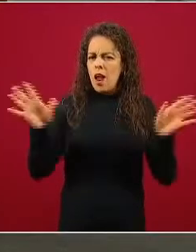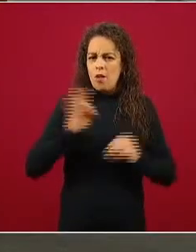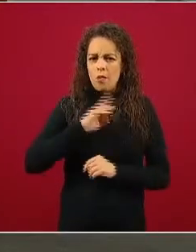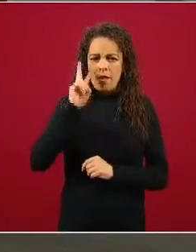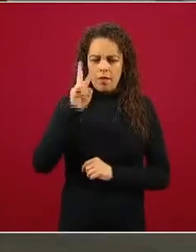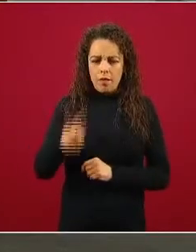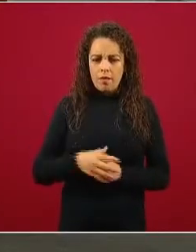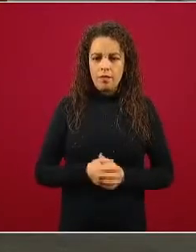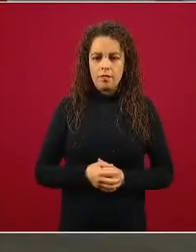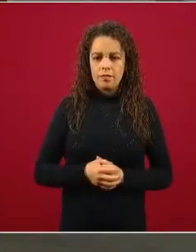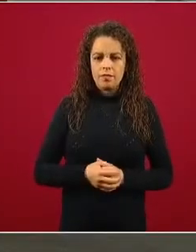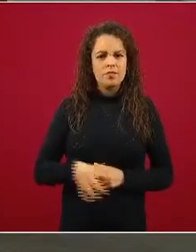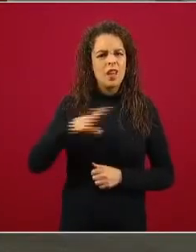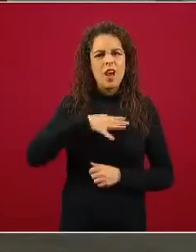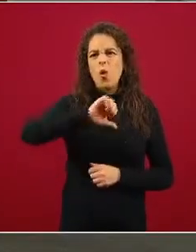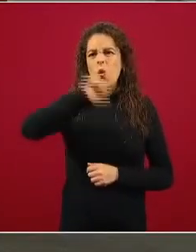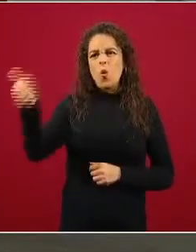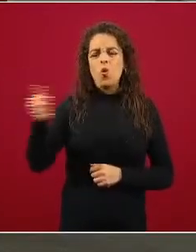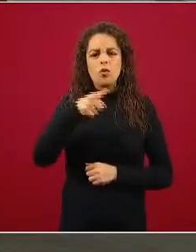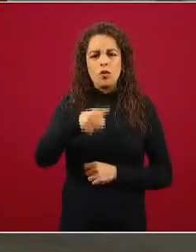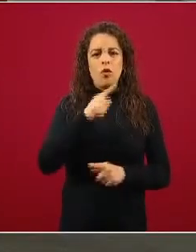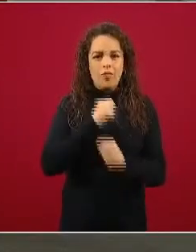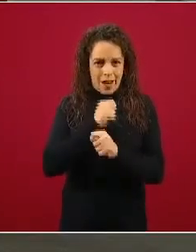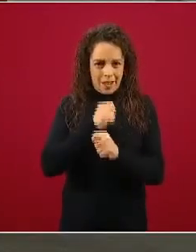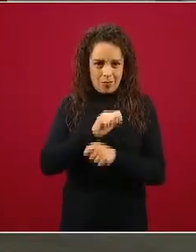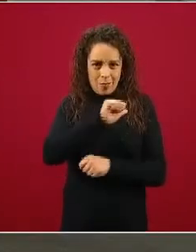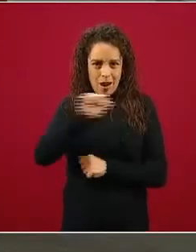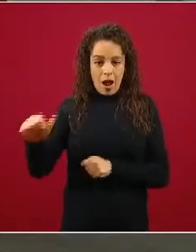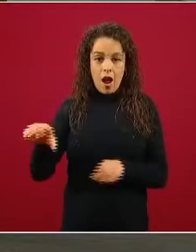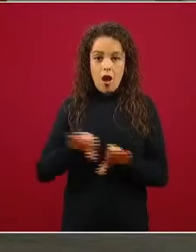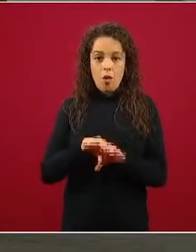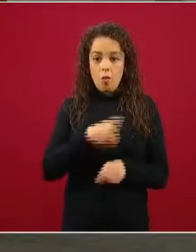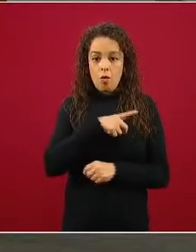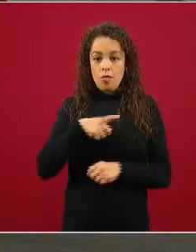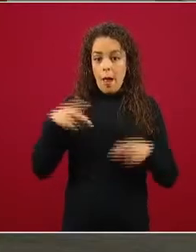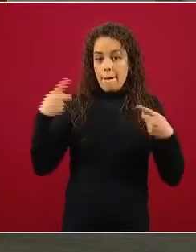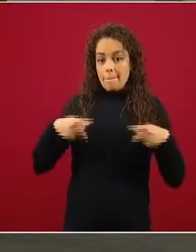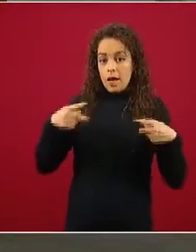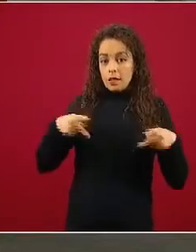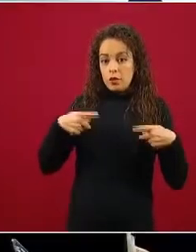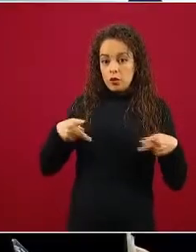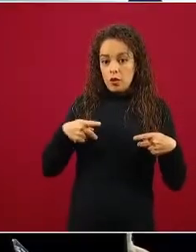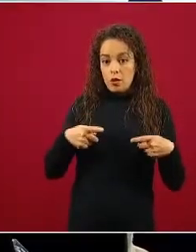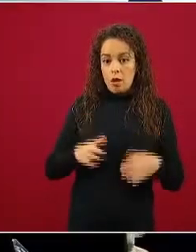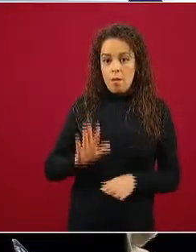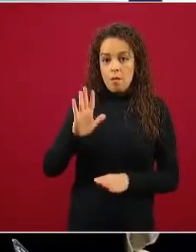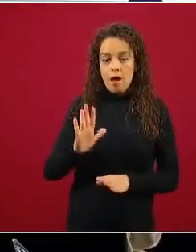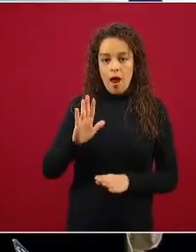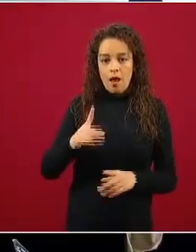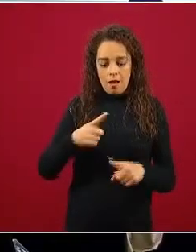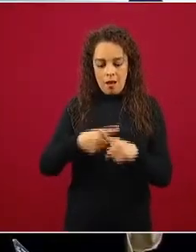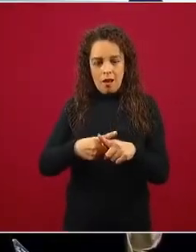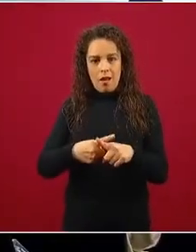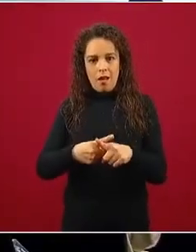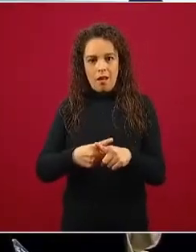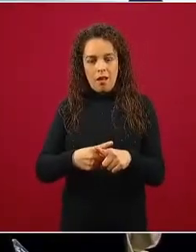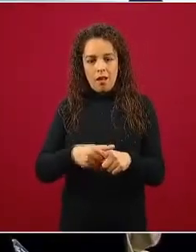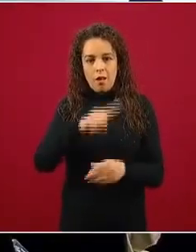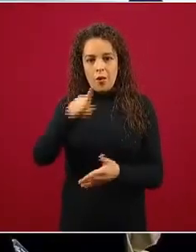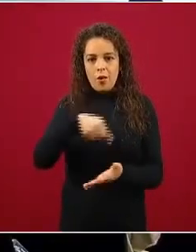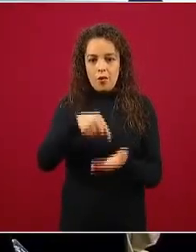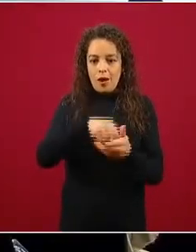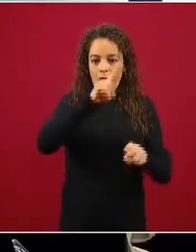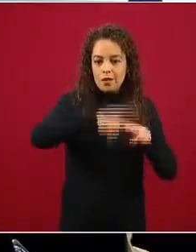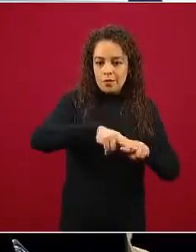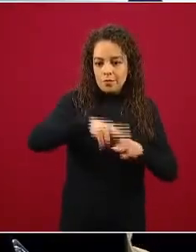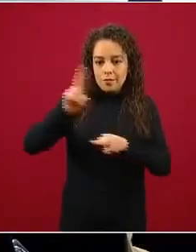había otro de transporte sobre cómo se deben de ubicar las personas de alguna manera cruzada entre lugares en donde